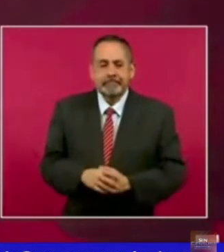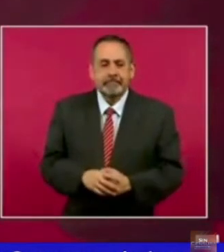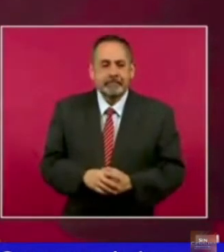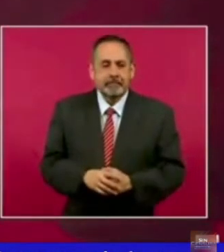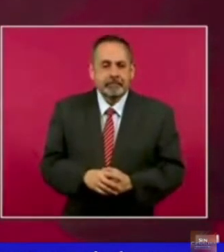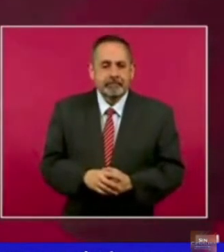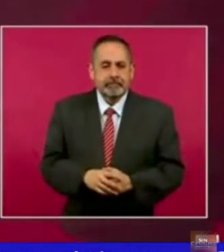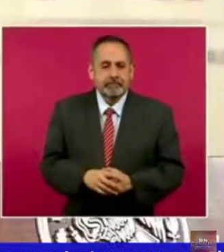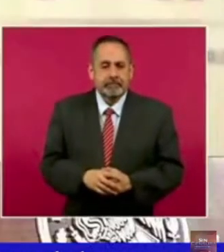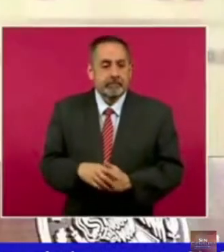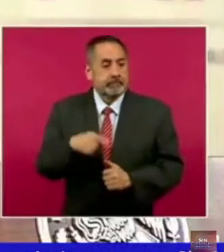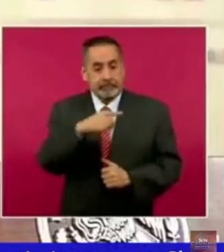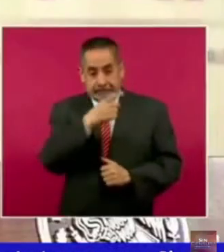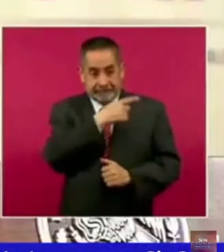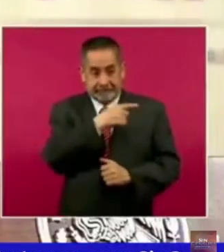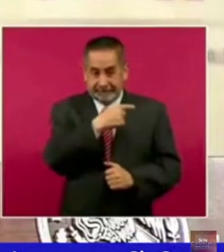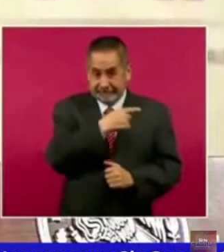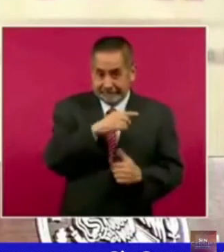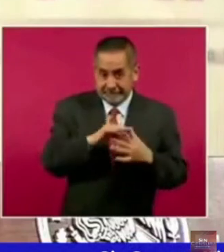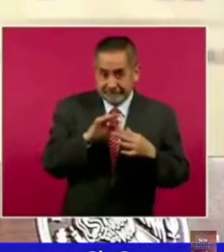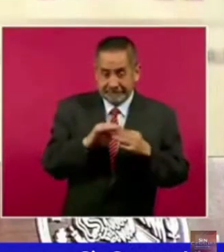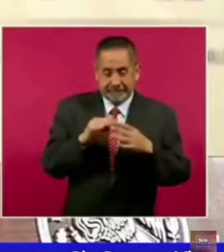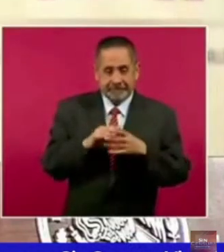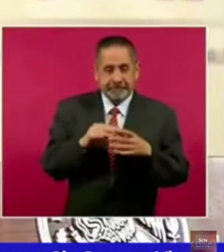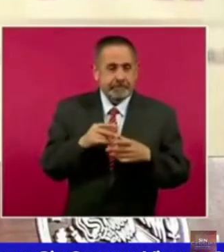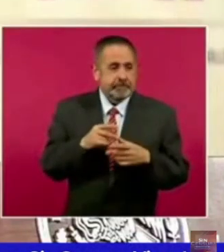Tenían una clave, dice,